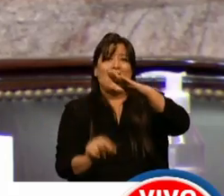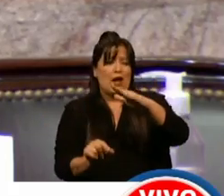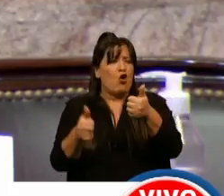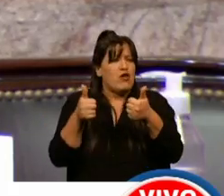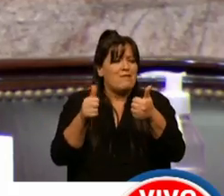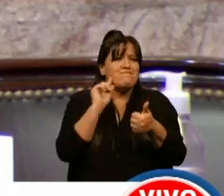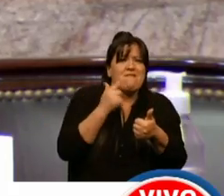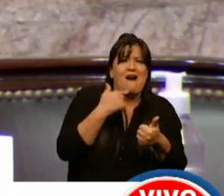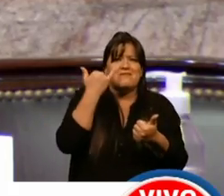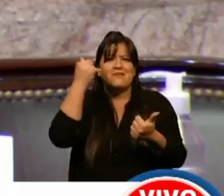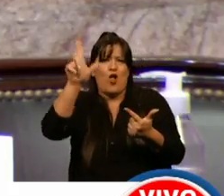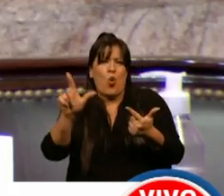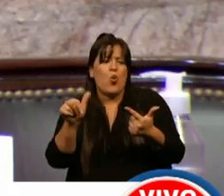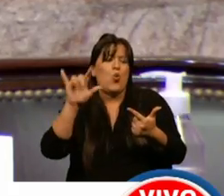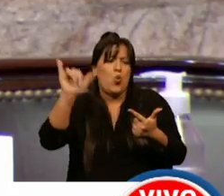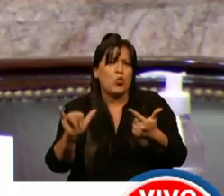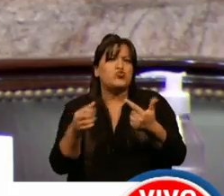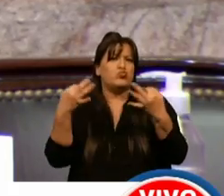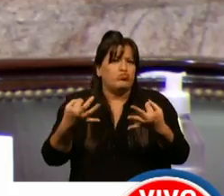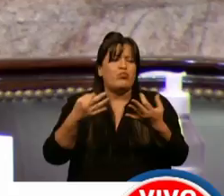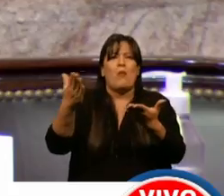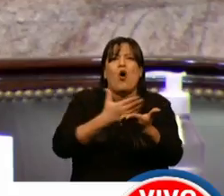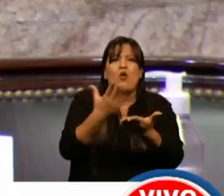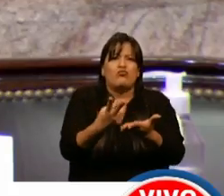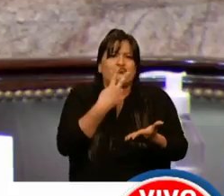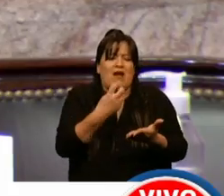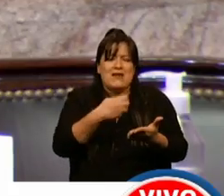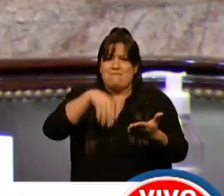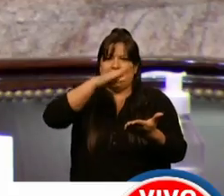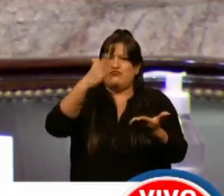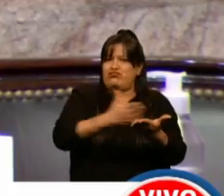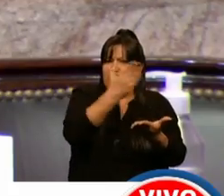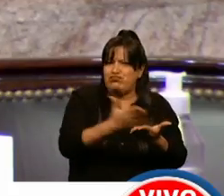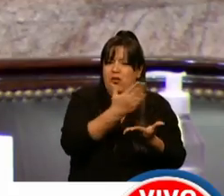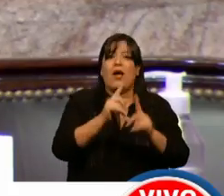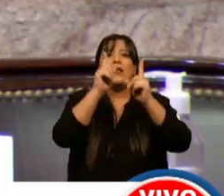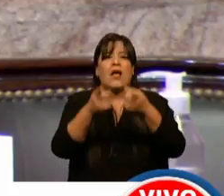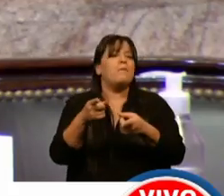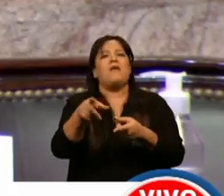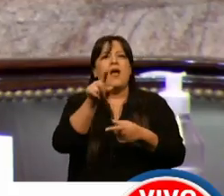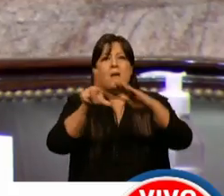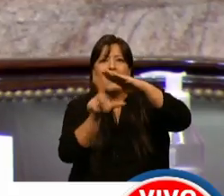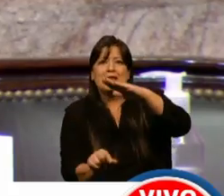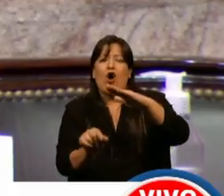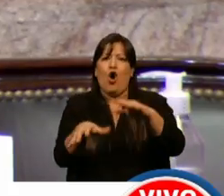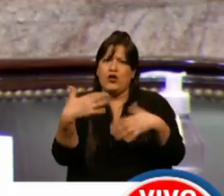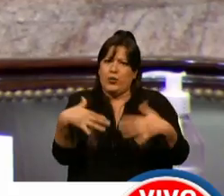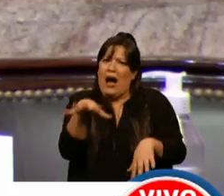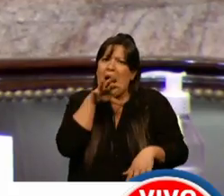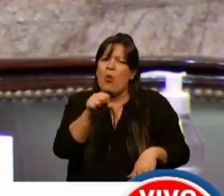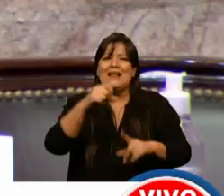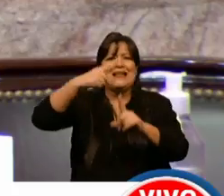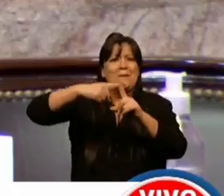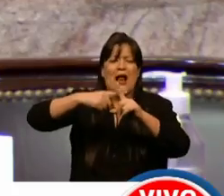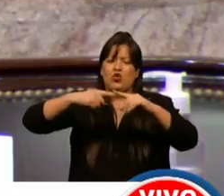por un lado por ser la principal región productora de energía del país y por el otro por soportar temperaturas extremadamente